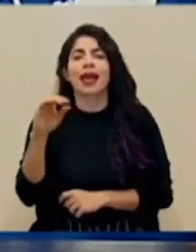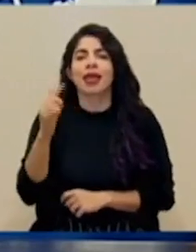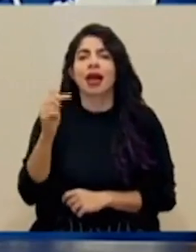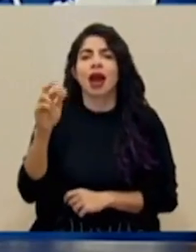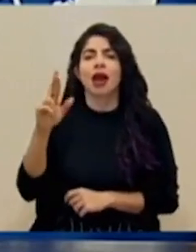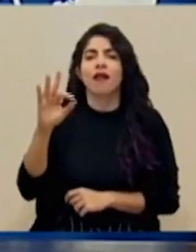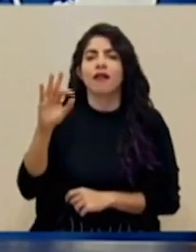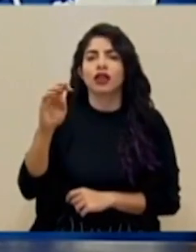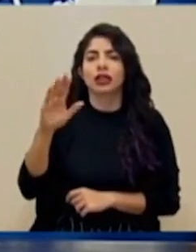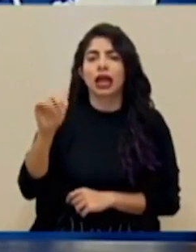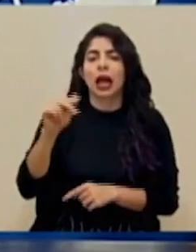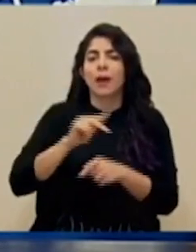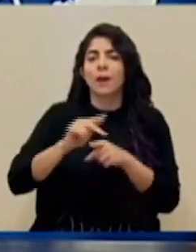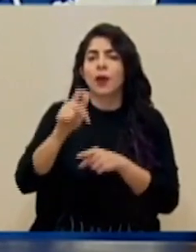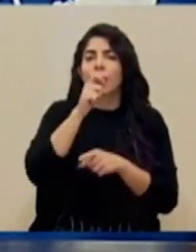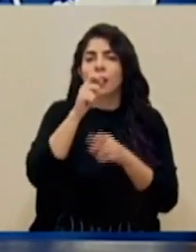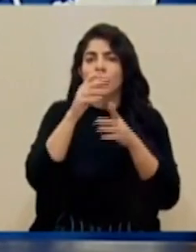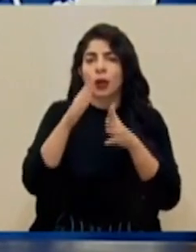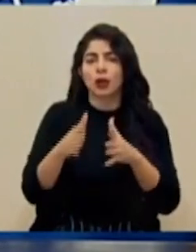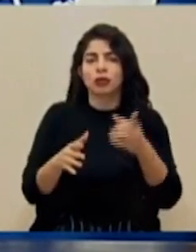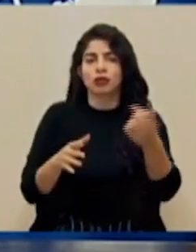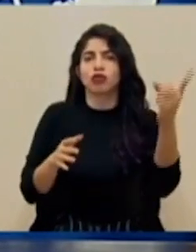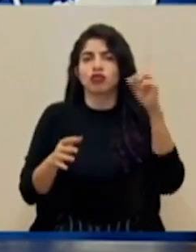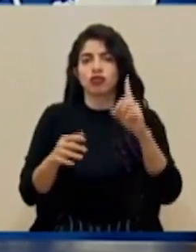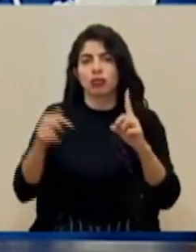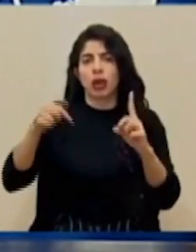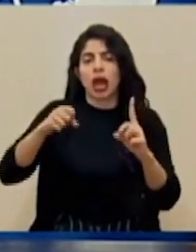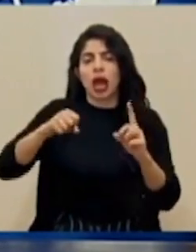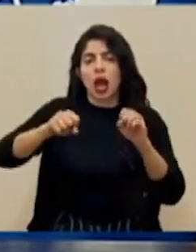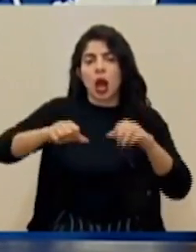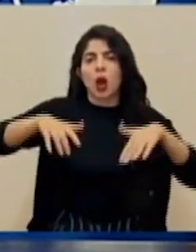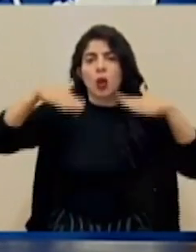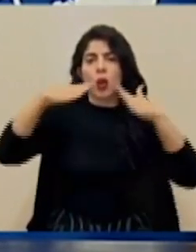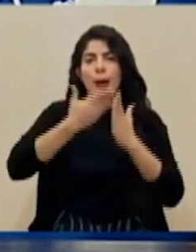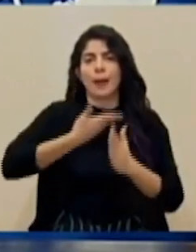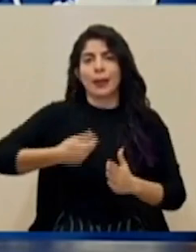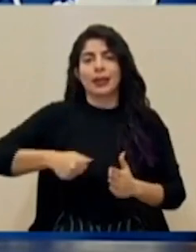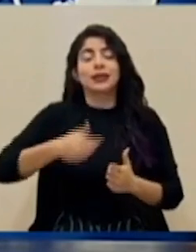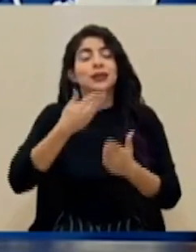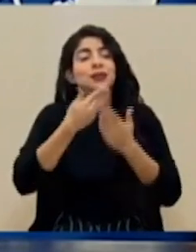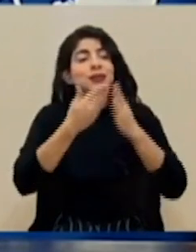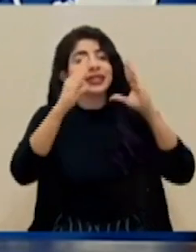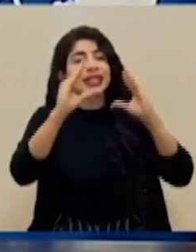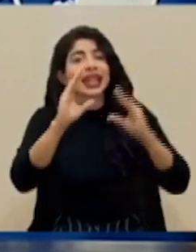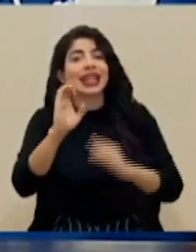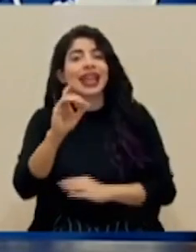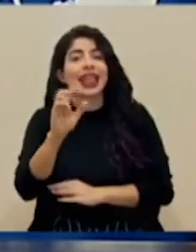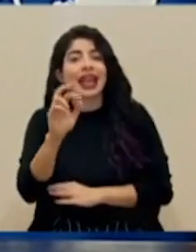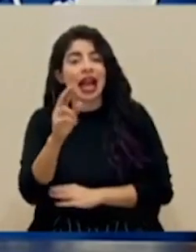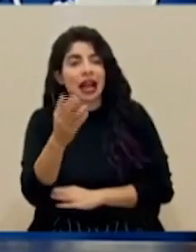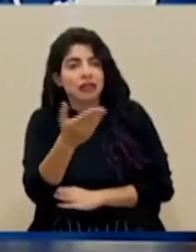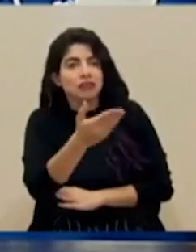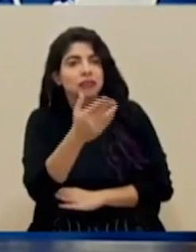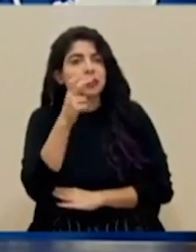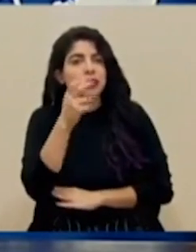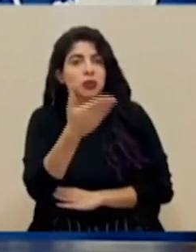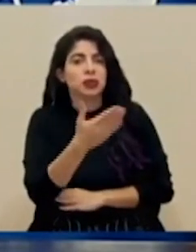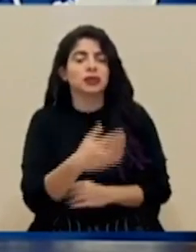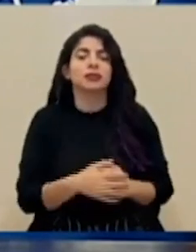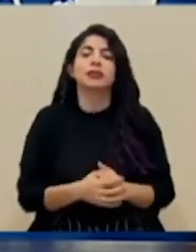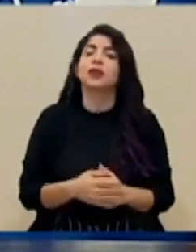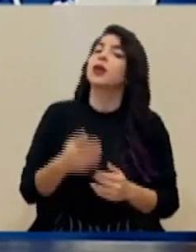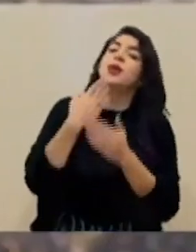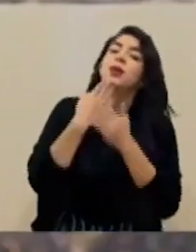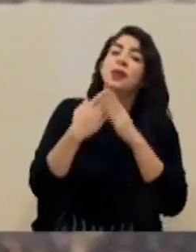de puroperiodismo.com, quien se encuentra aquí en el auditorio de la Casa Presidencial. Muy buenas tardes, don Edgar, y lo escuchamos. Muy